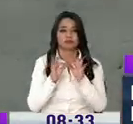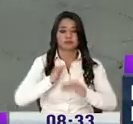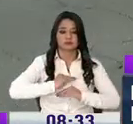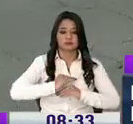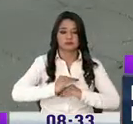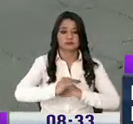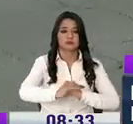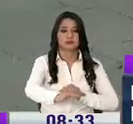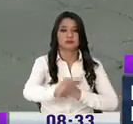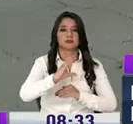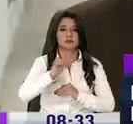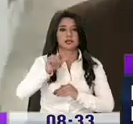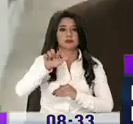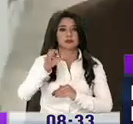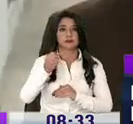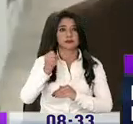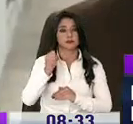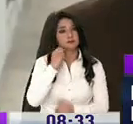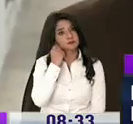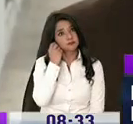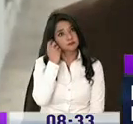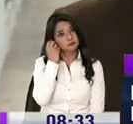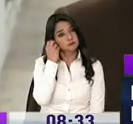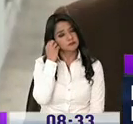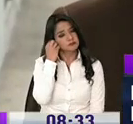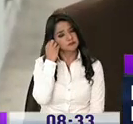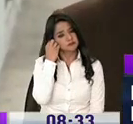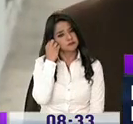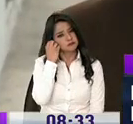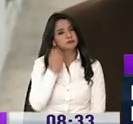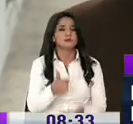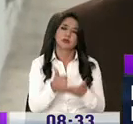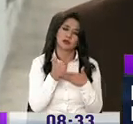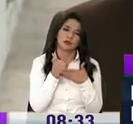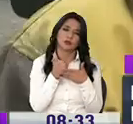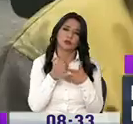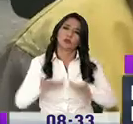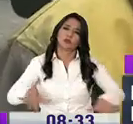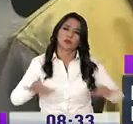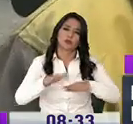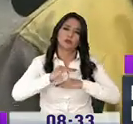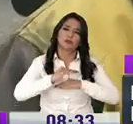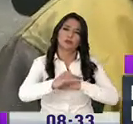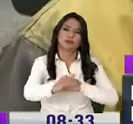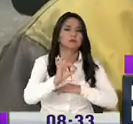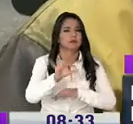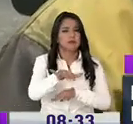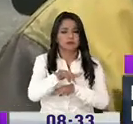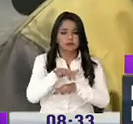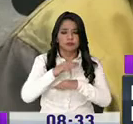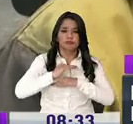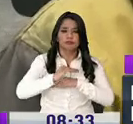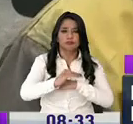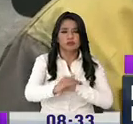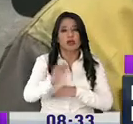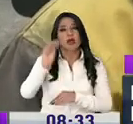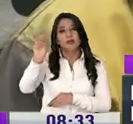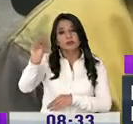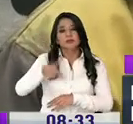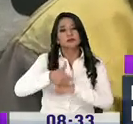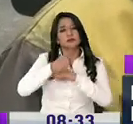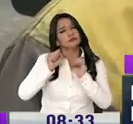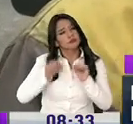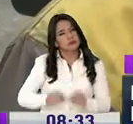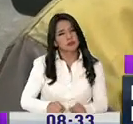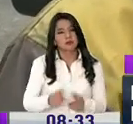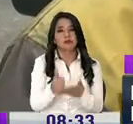avenida Giovanni Calles. Sí sería bueno también de que nos den una manito por el sector. Sí sería bueno que pongan en conocimiento a las autoridades para